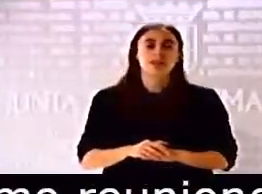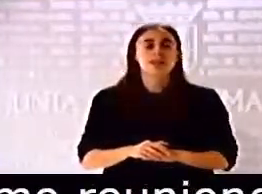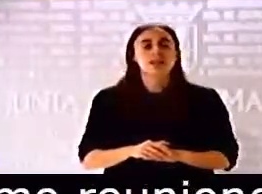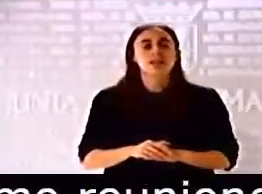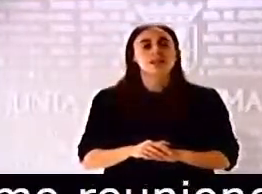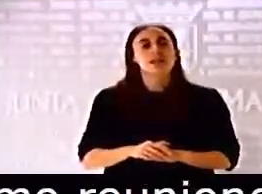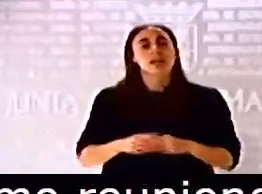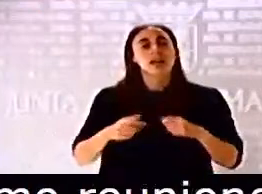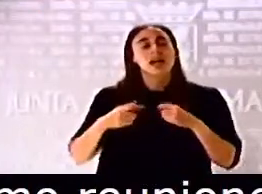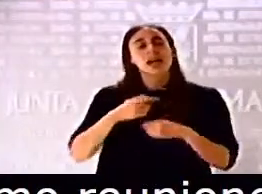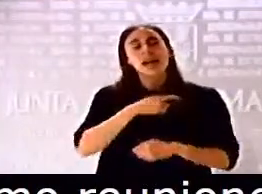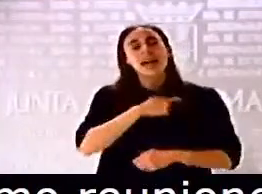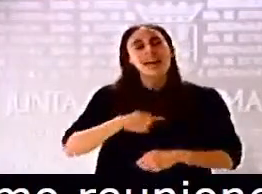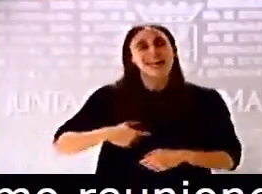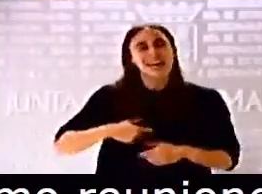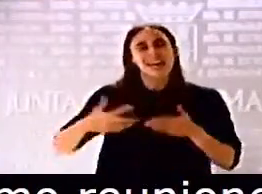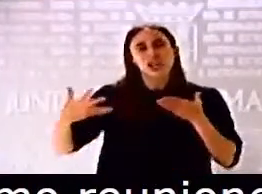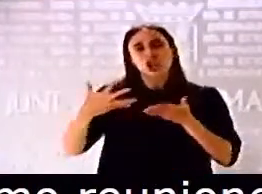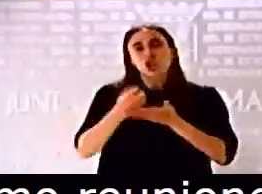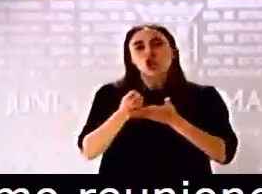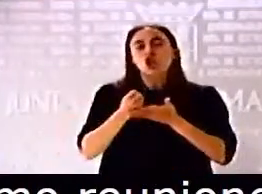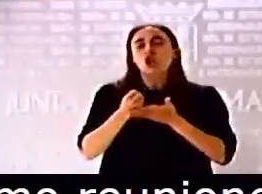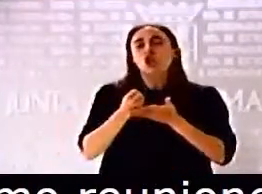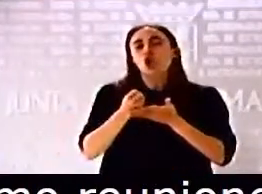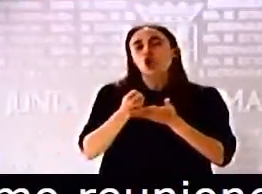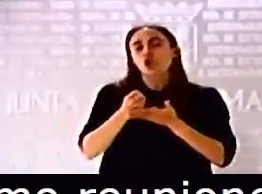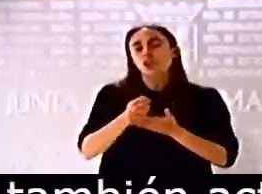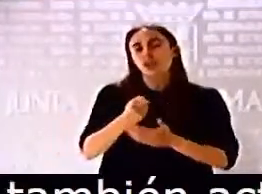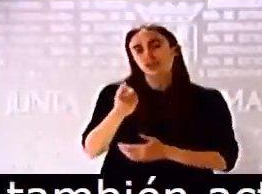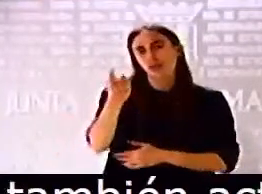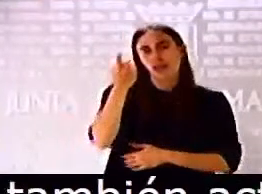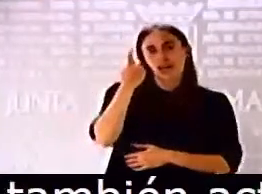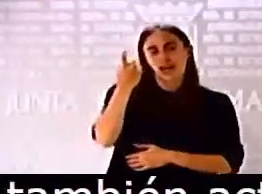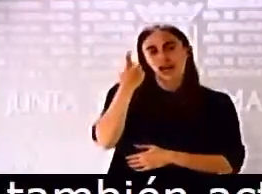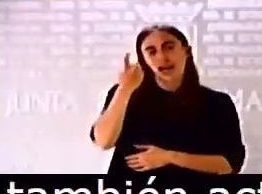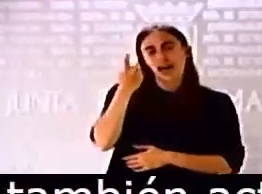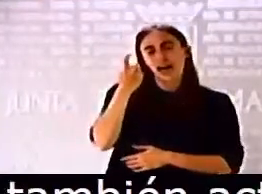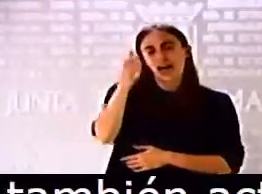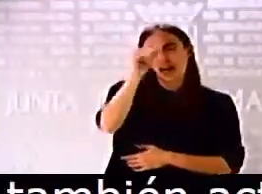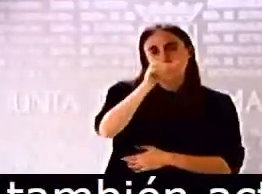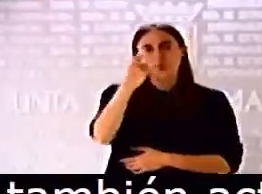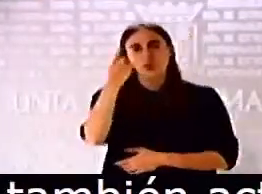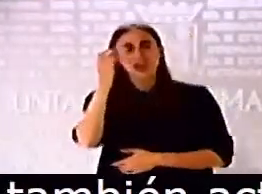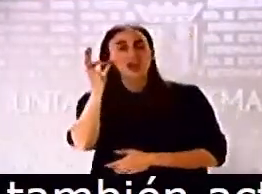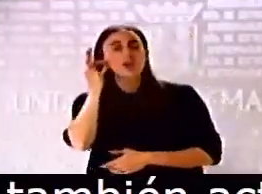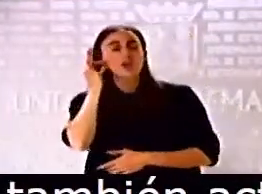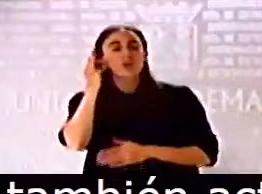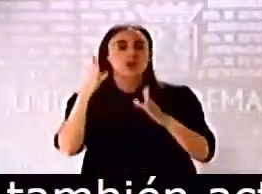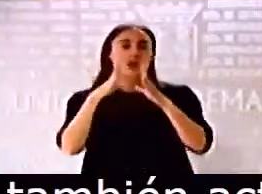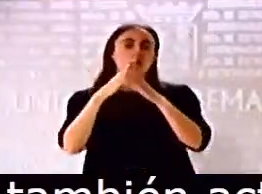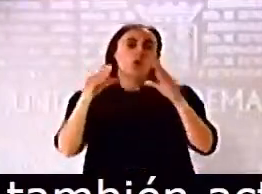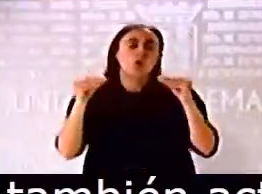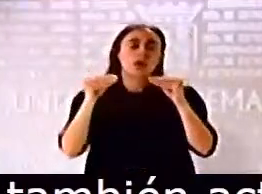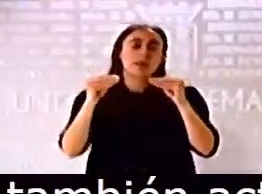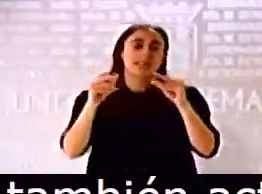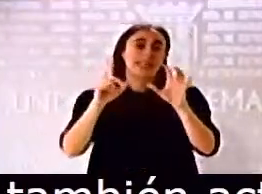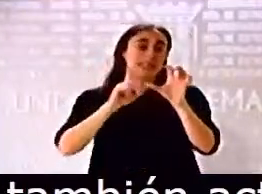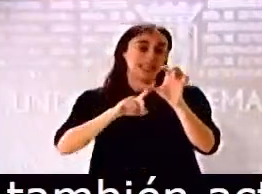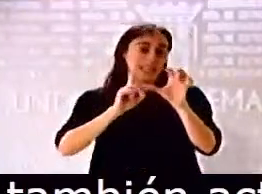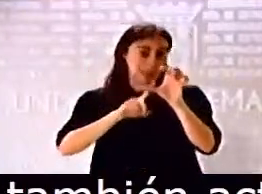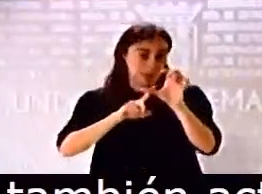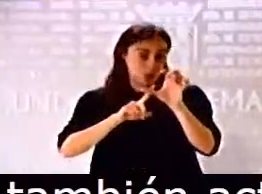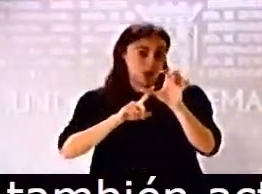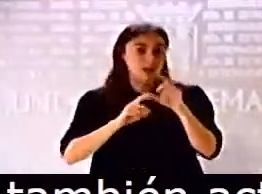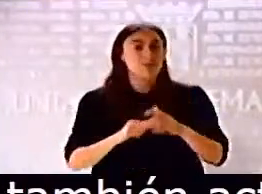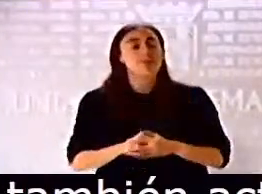puedan tener los alumnos y las alumnas de la Universidad de Extremadura. Por lo tanto, yo creo que vamos en la